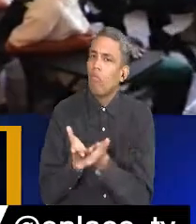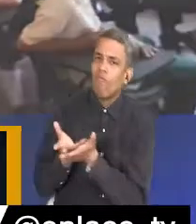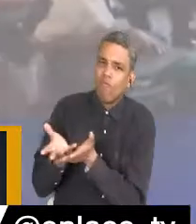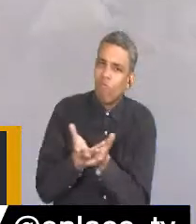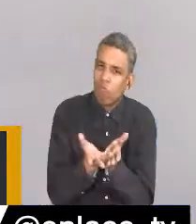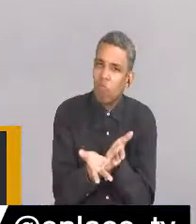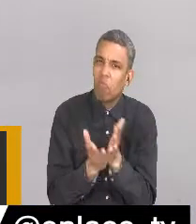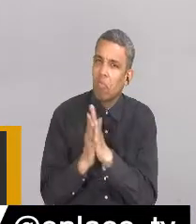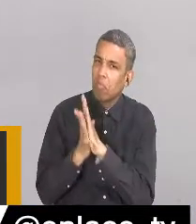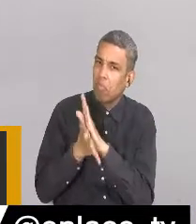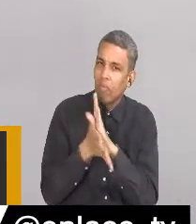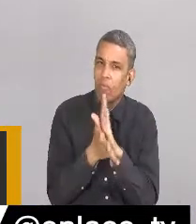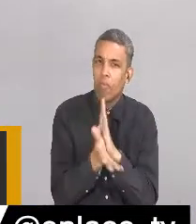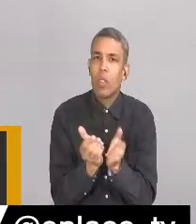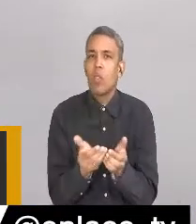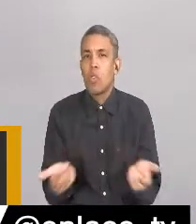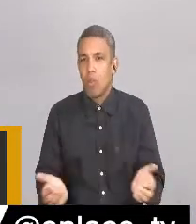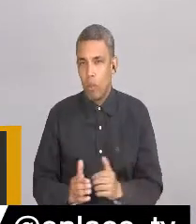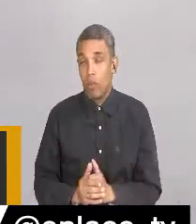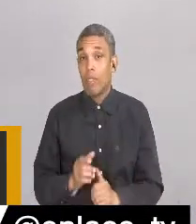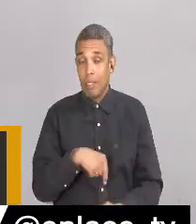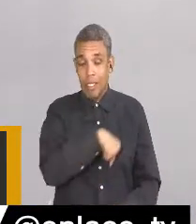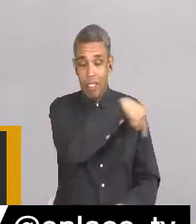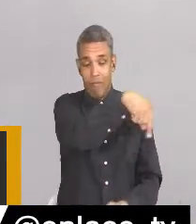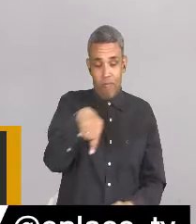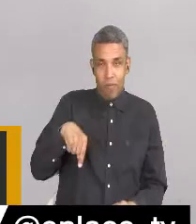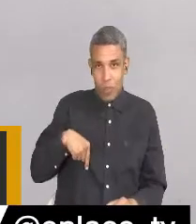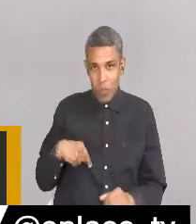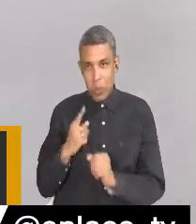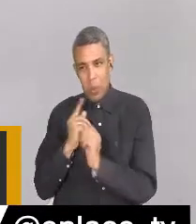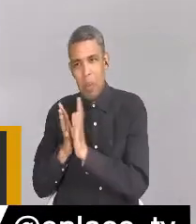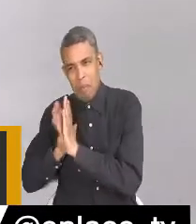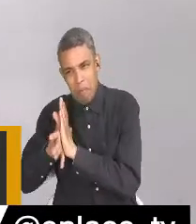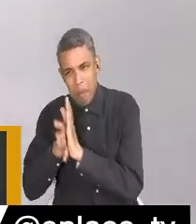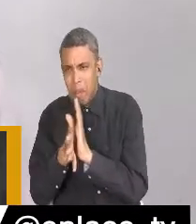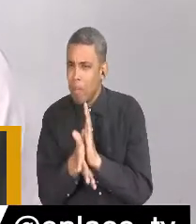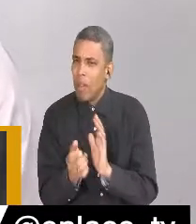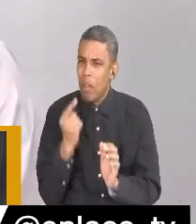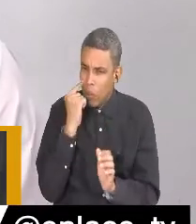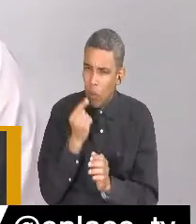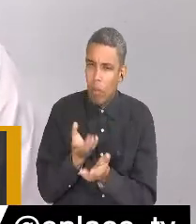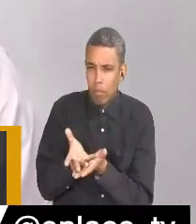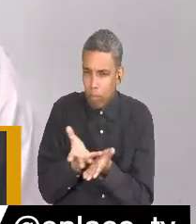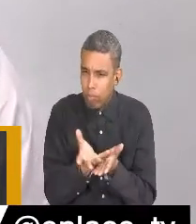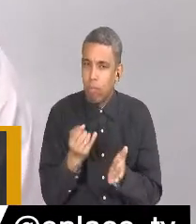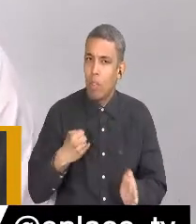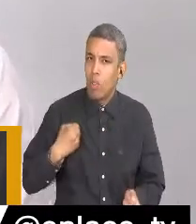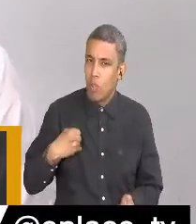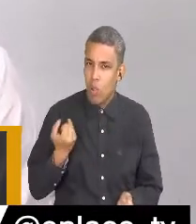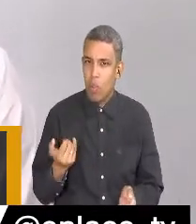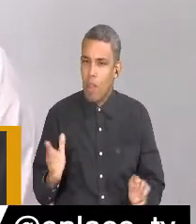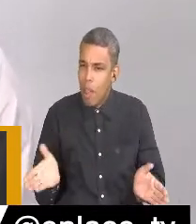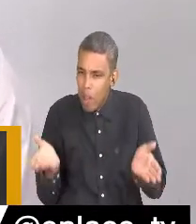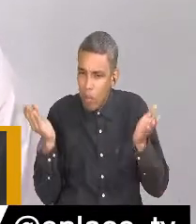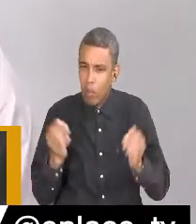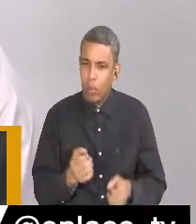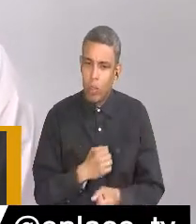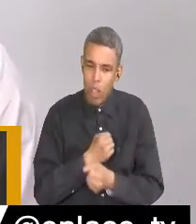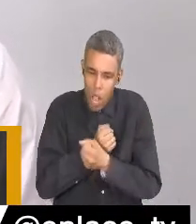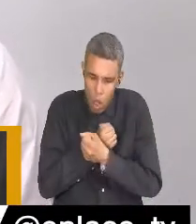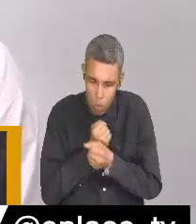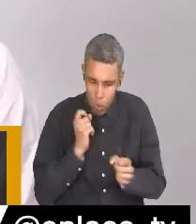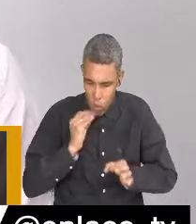que se llama Ama la Vida. Precisamente en la Comuna 7 terminamos de hacerla el año pasado. Nos centramos en el Colegio